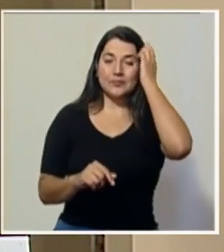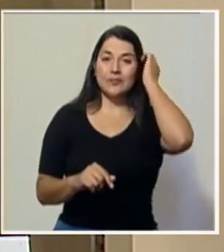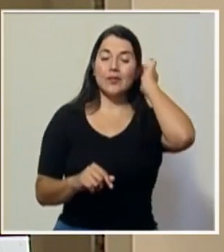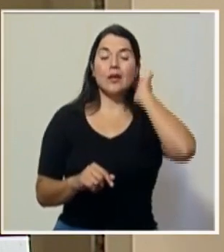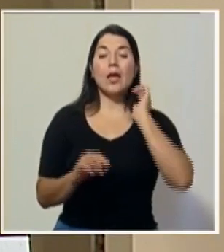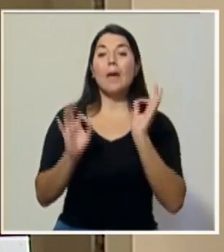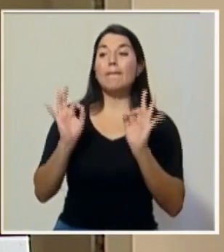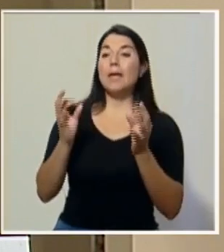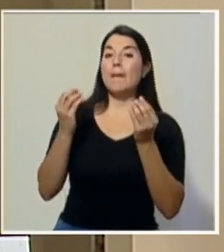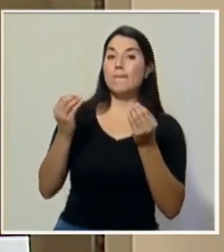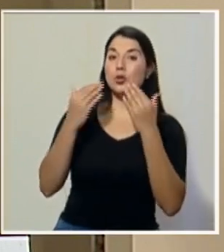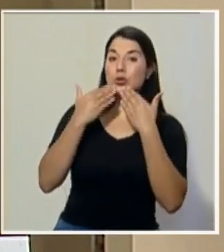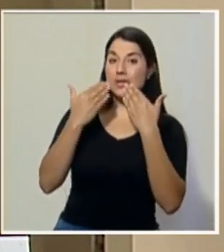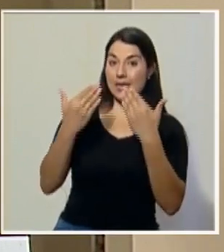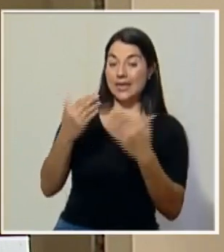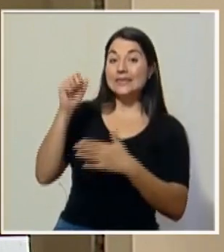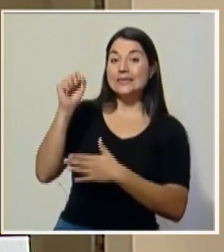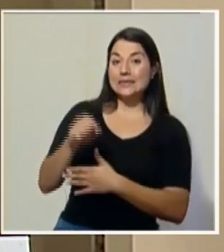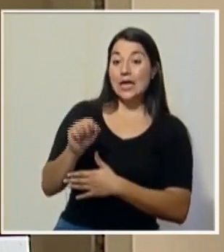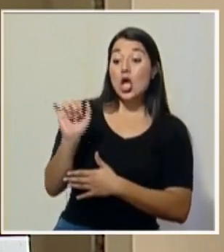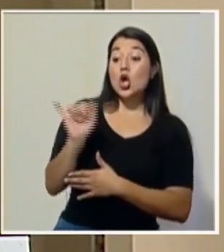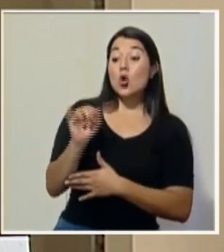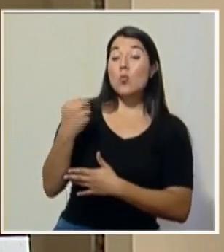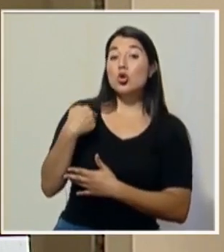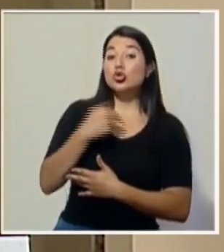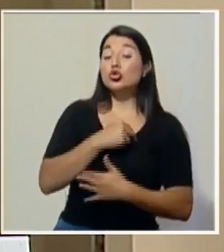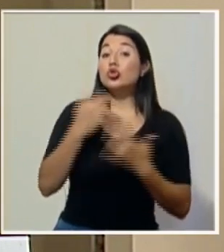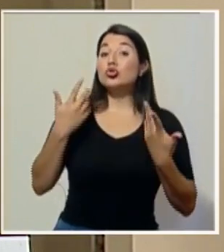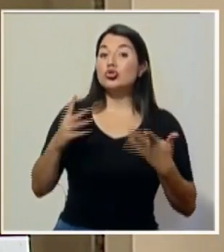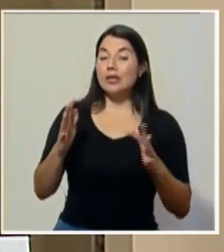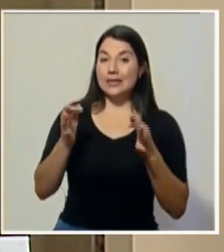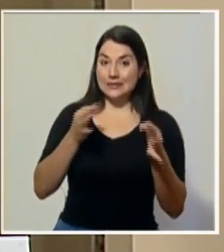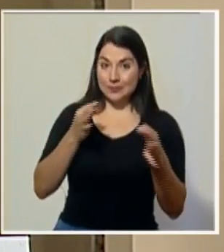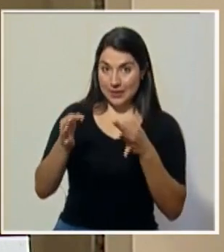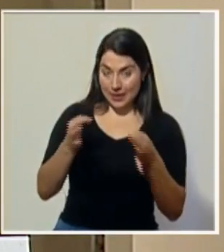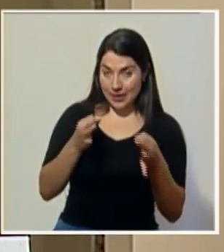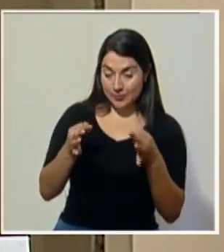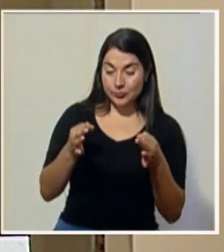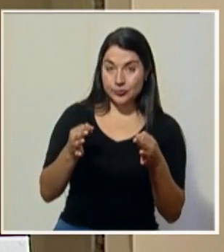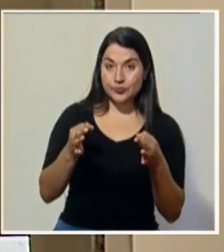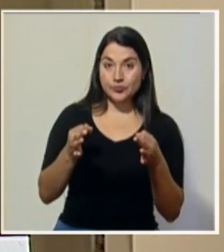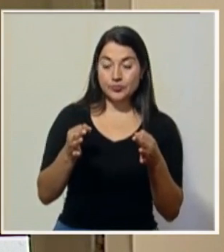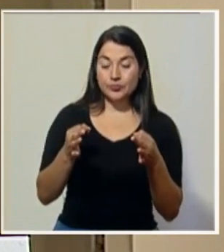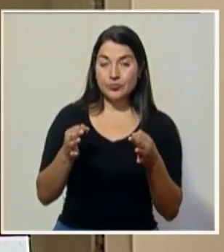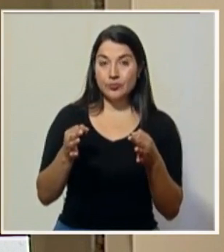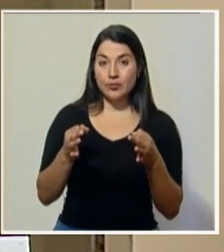bien, muchísimas gracias. Efectivamente, como hemos mencionado y también como se indicó,